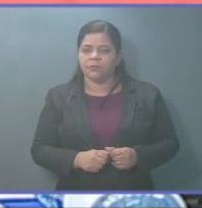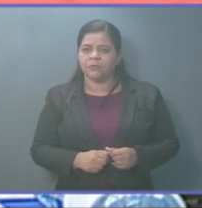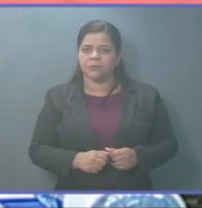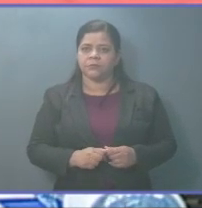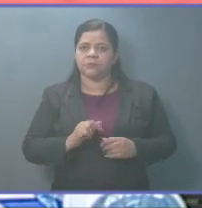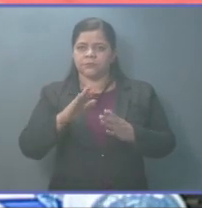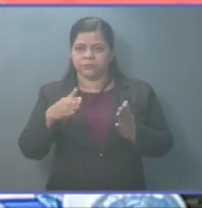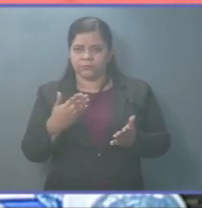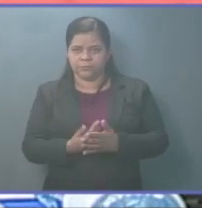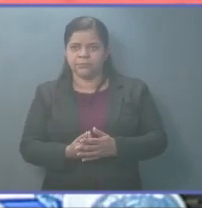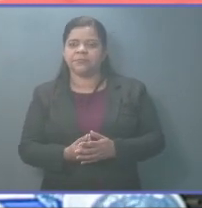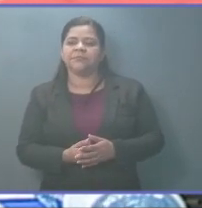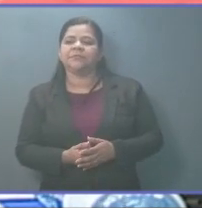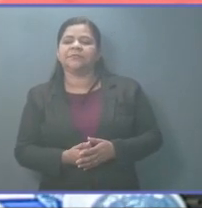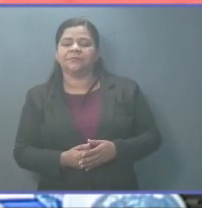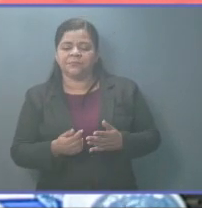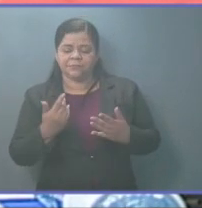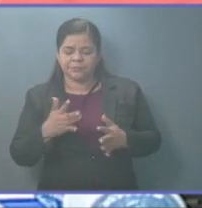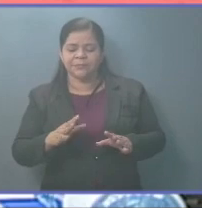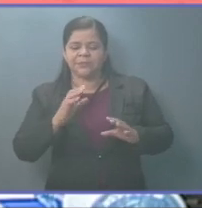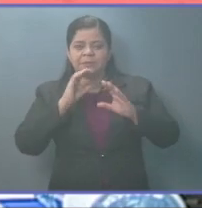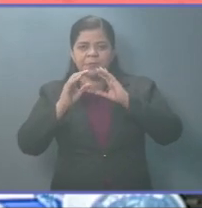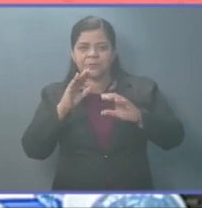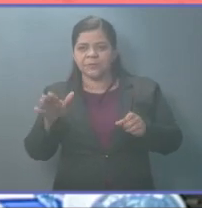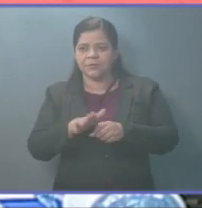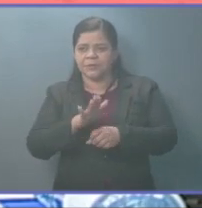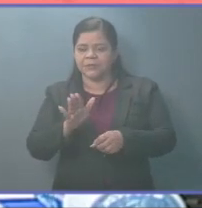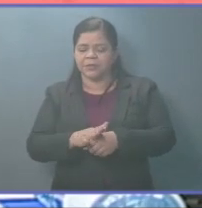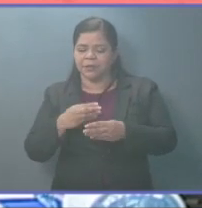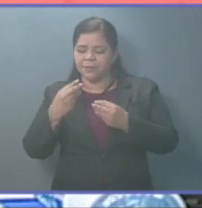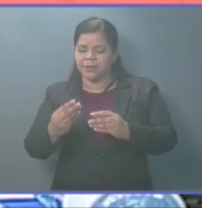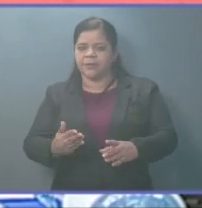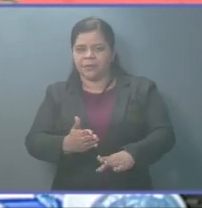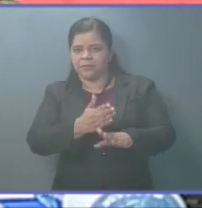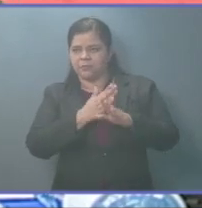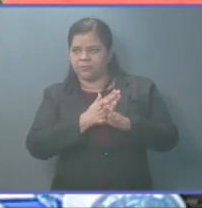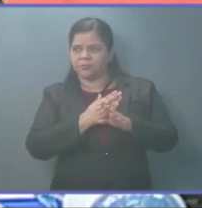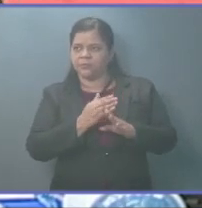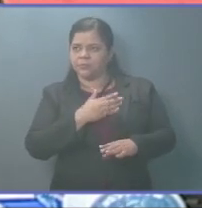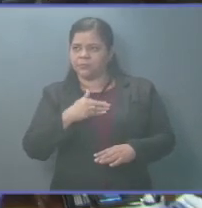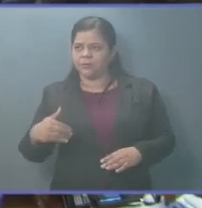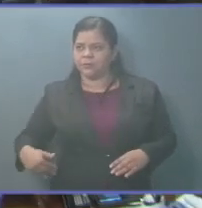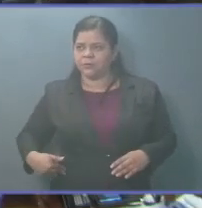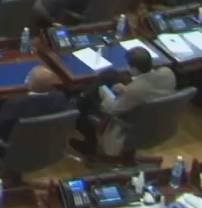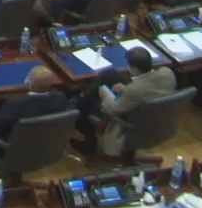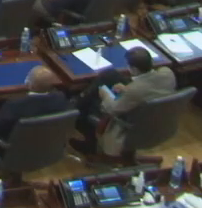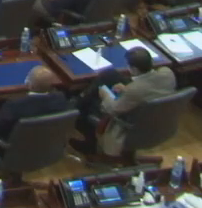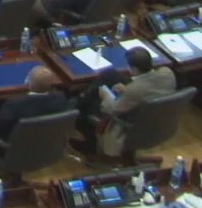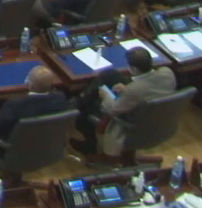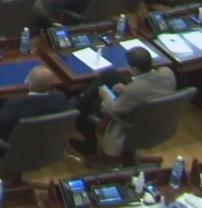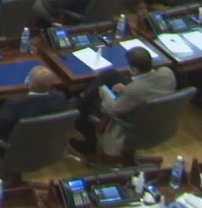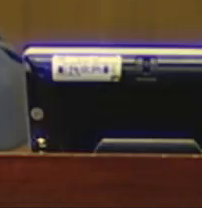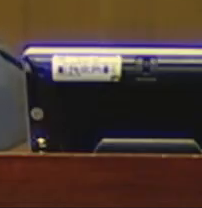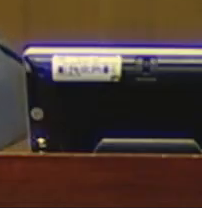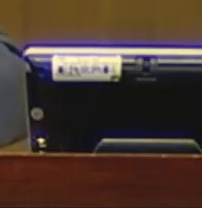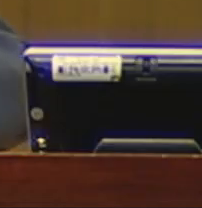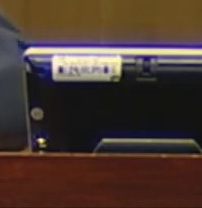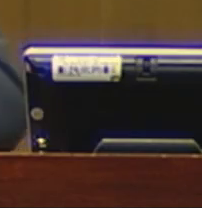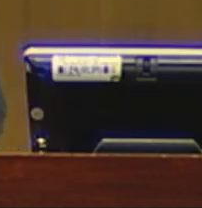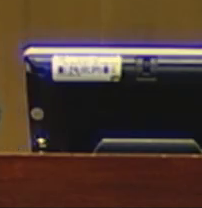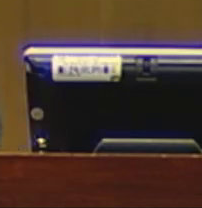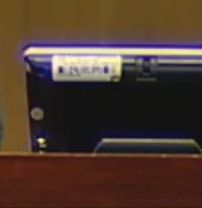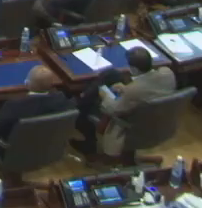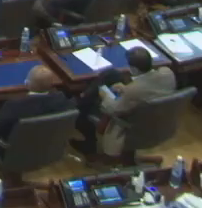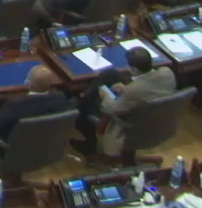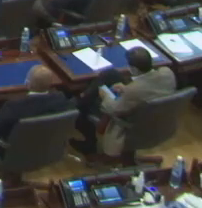toda la documentación necesaria para proporcionarle la seguridad al señor presidente. Diputado Parker tiene el uso de la palabra.